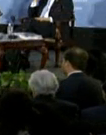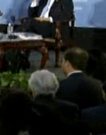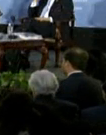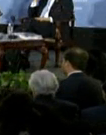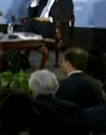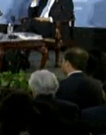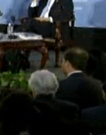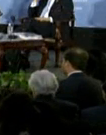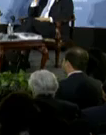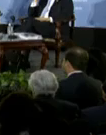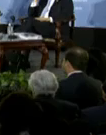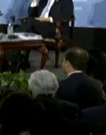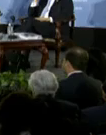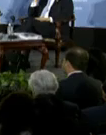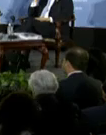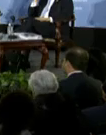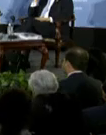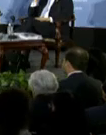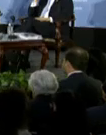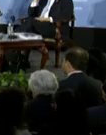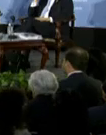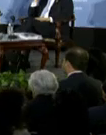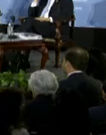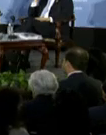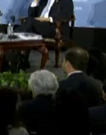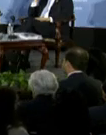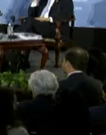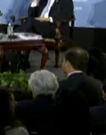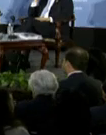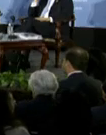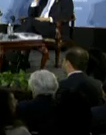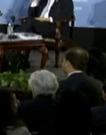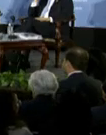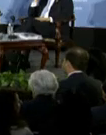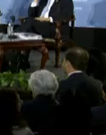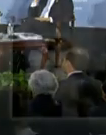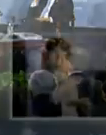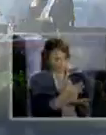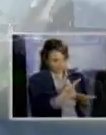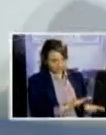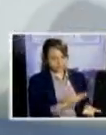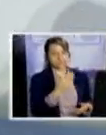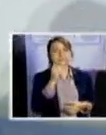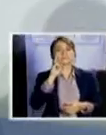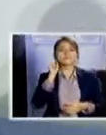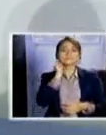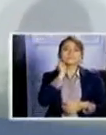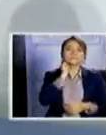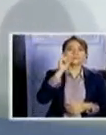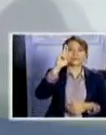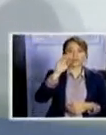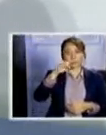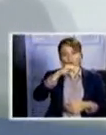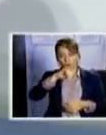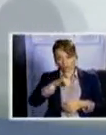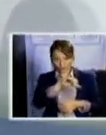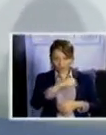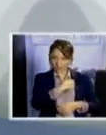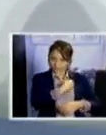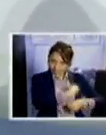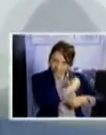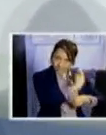Muy buenas tardes, tengan todos ustedes. Muchísimas gracias, senadora Rojas, por la invitación y sobre todo